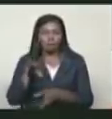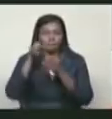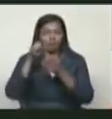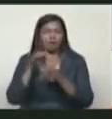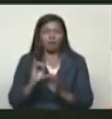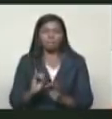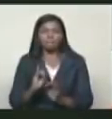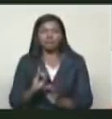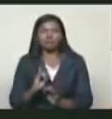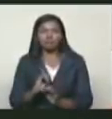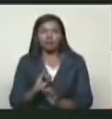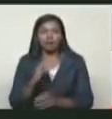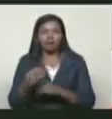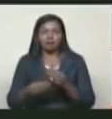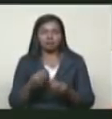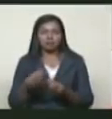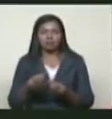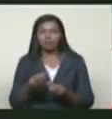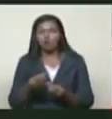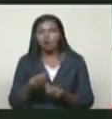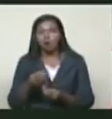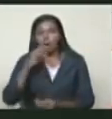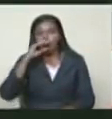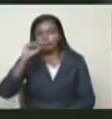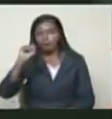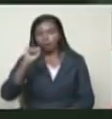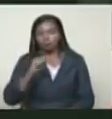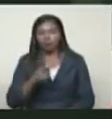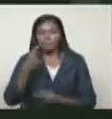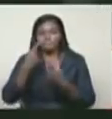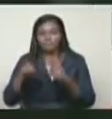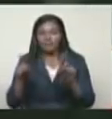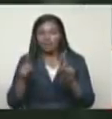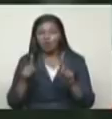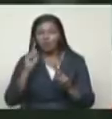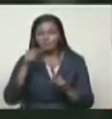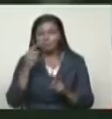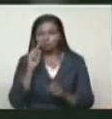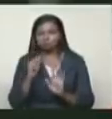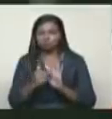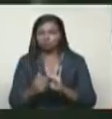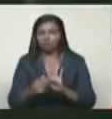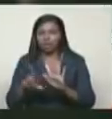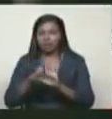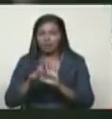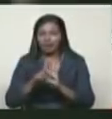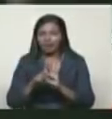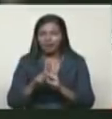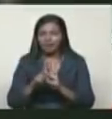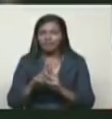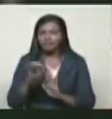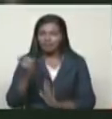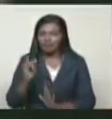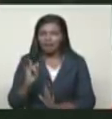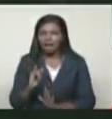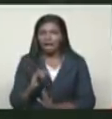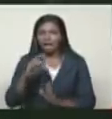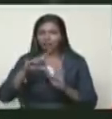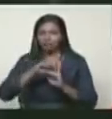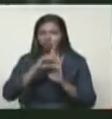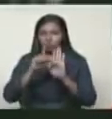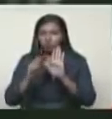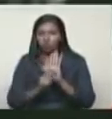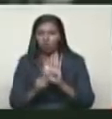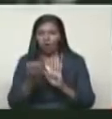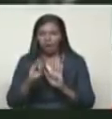al comandante en jefe Nicolás Maduro Moros, pero que además reconocen la legalidad y la